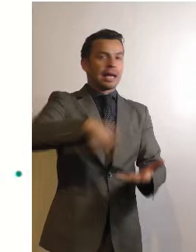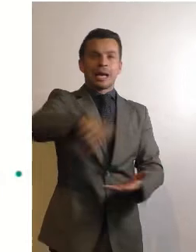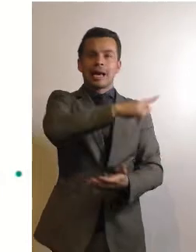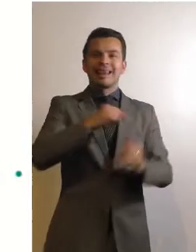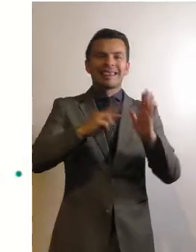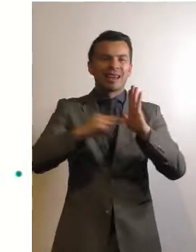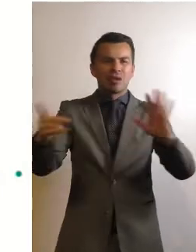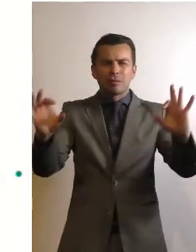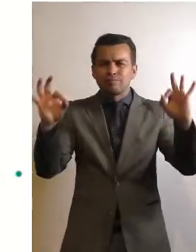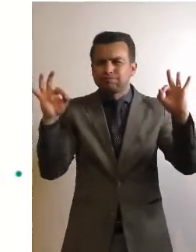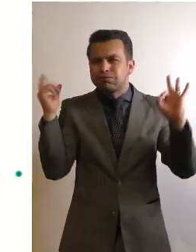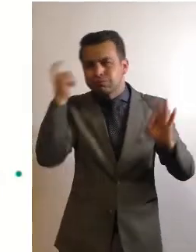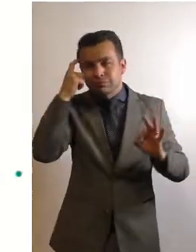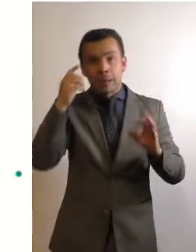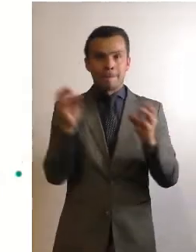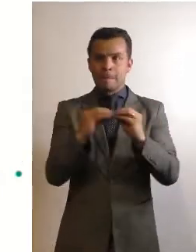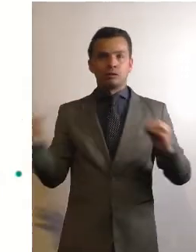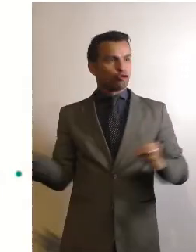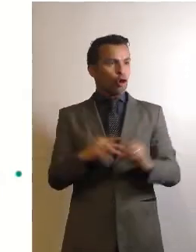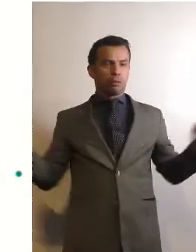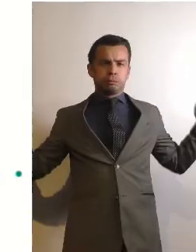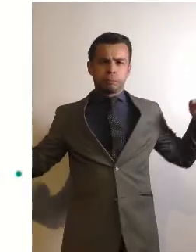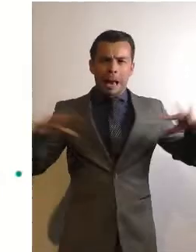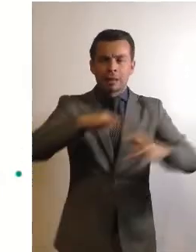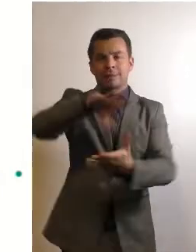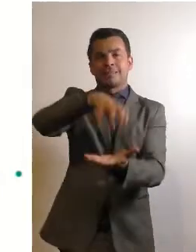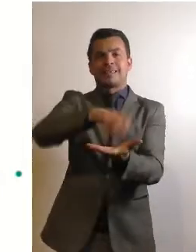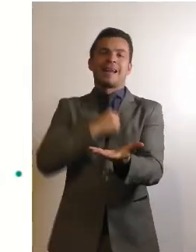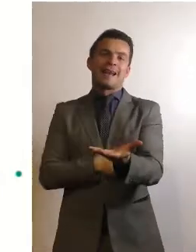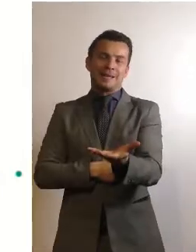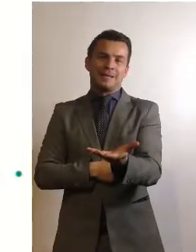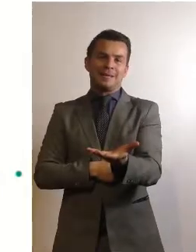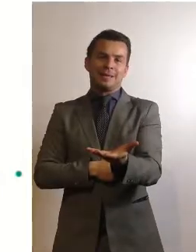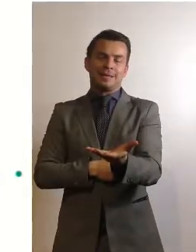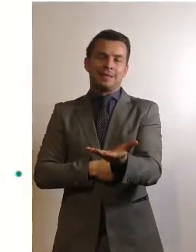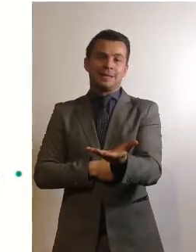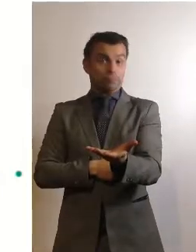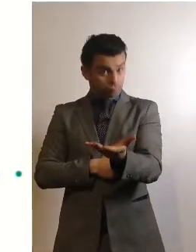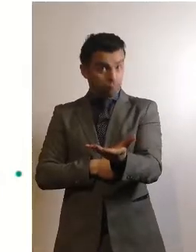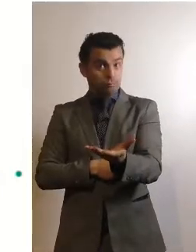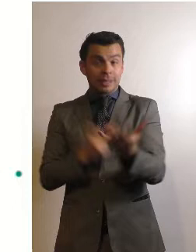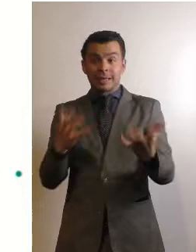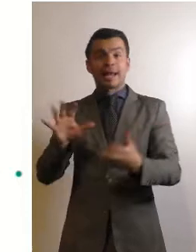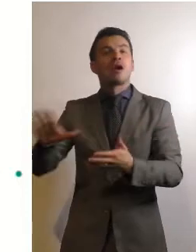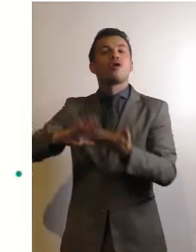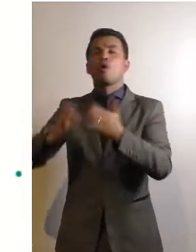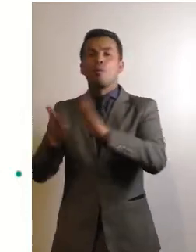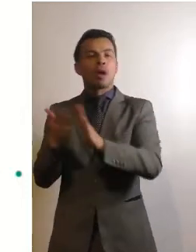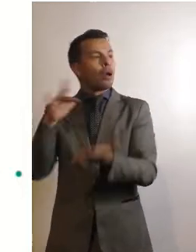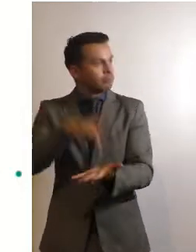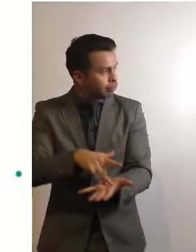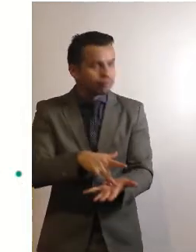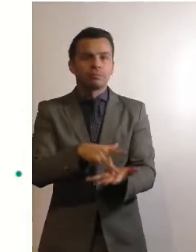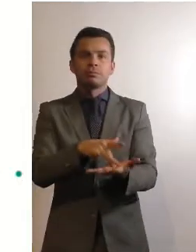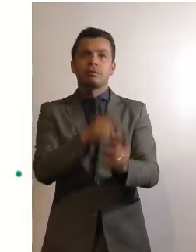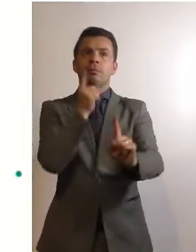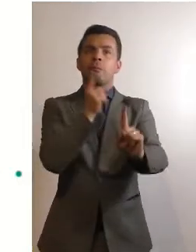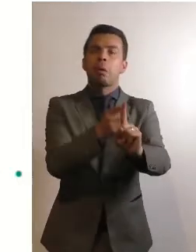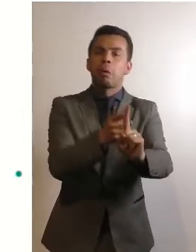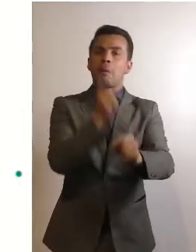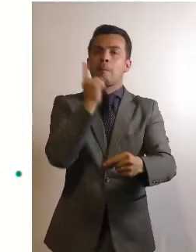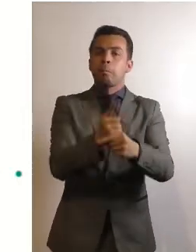donde podamos generar presencia eficaz y eficiente de la comunidad en diferentes lugares